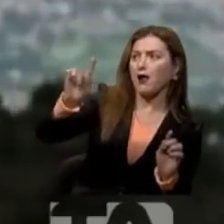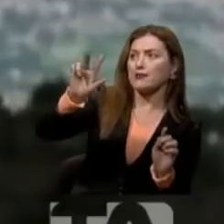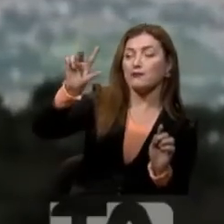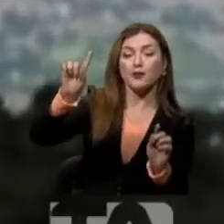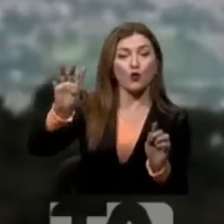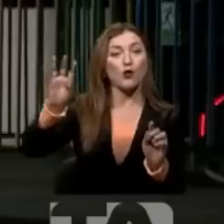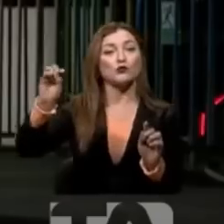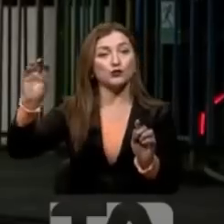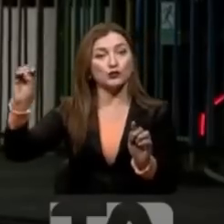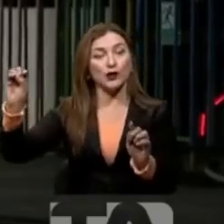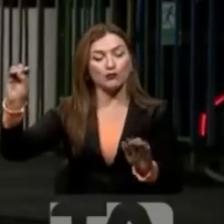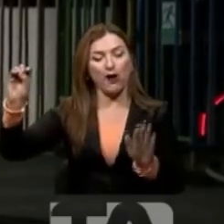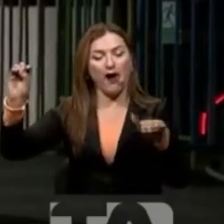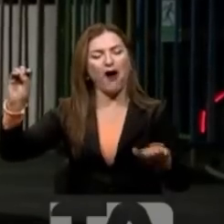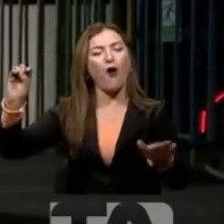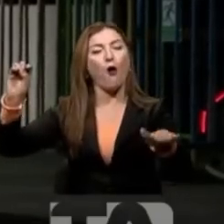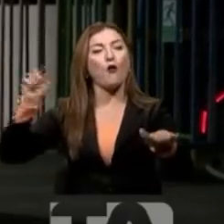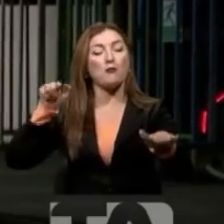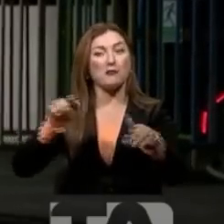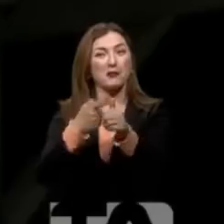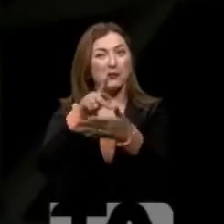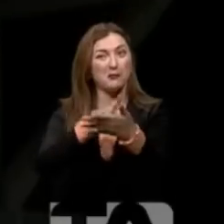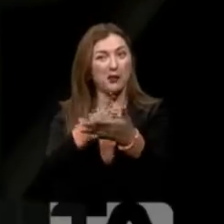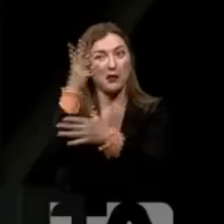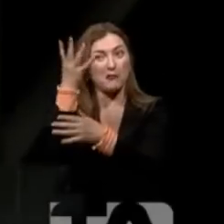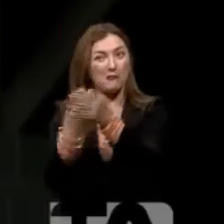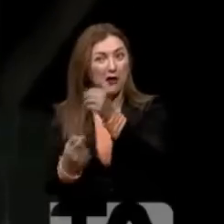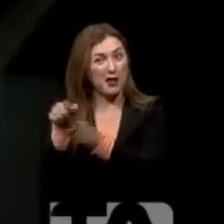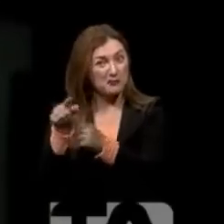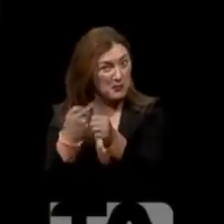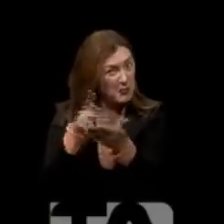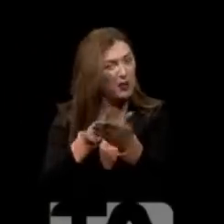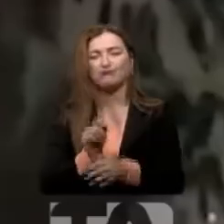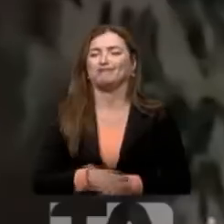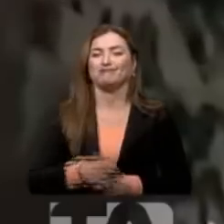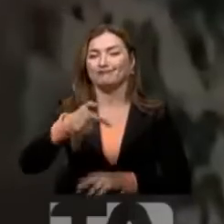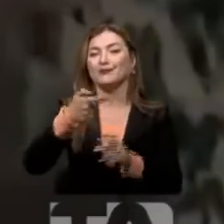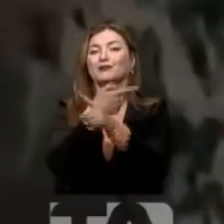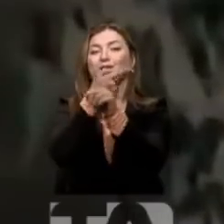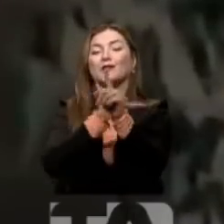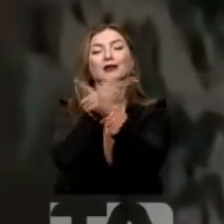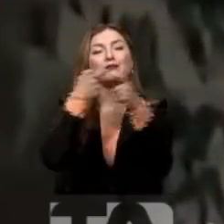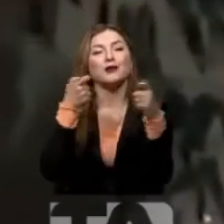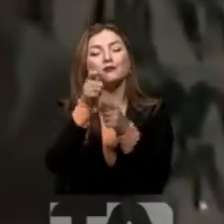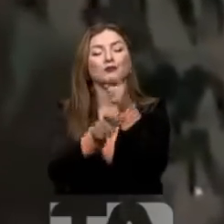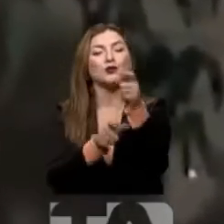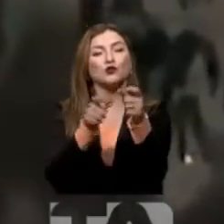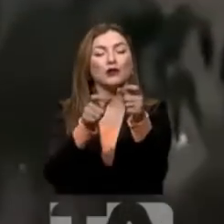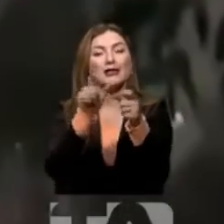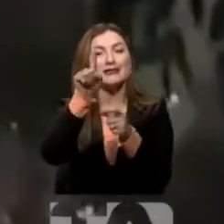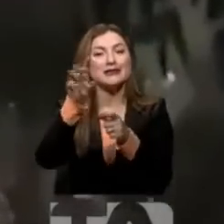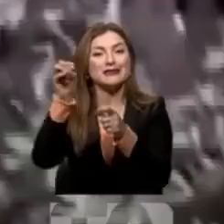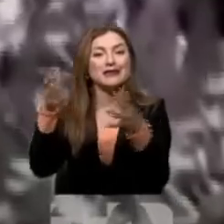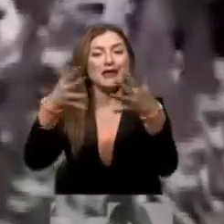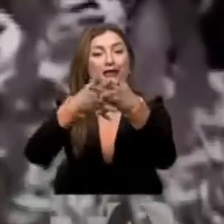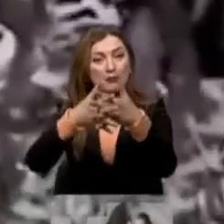metros sobre el nivel del mar. Esta no es la primera vez que sucede un incidente así. En marzo de este año, alrededor de 100 personas quedaron